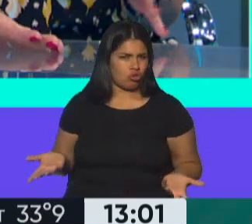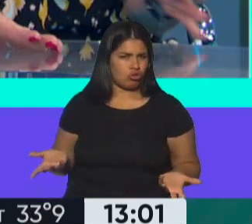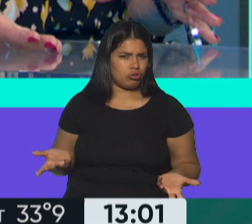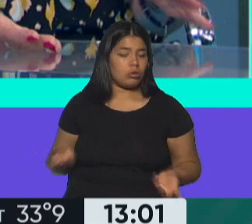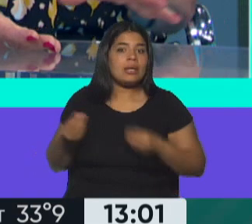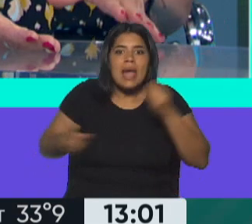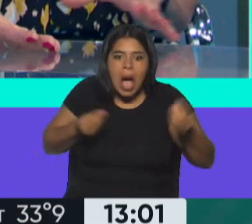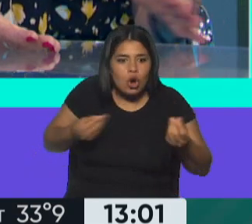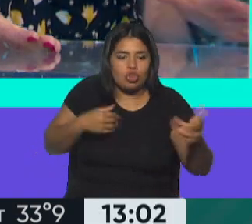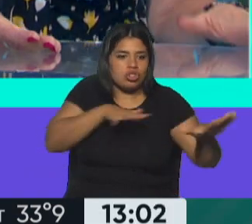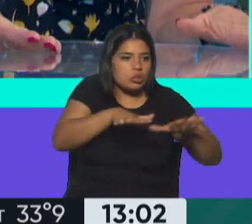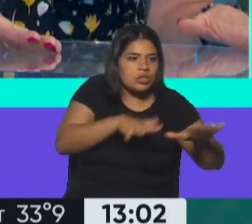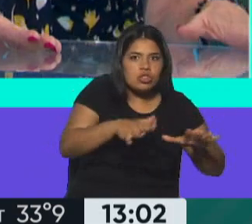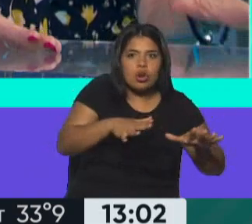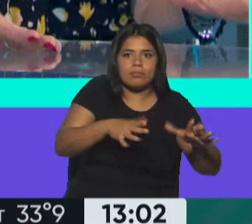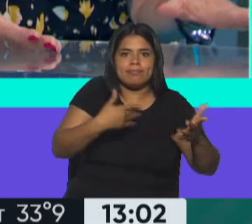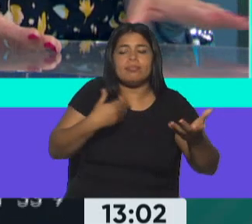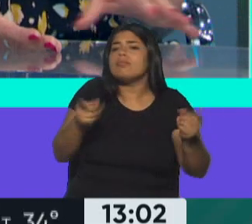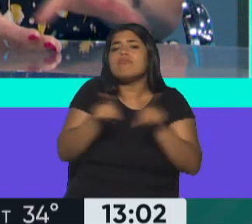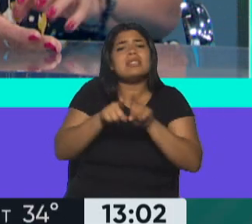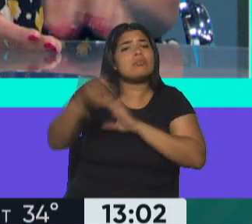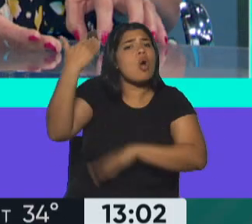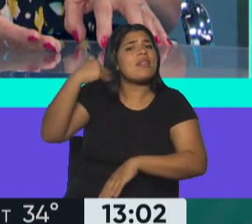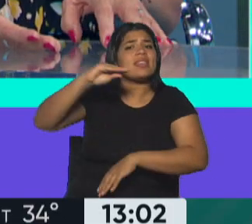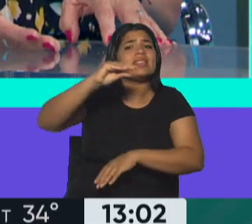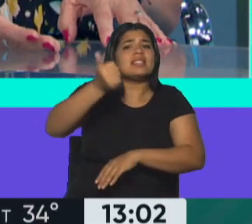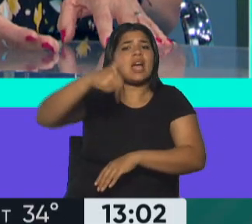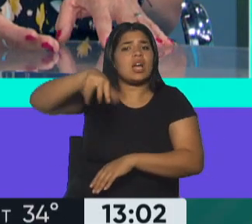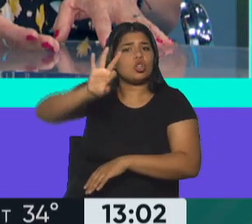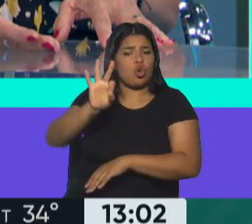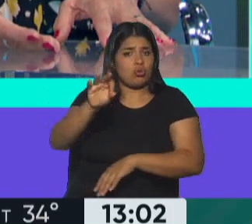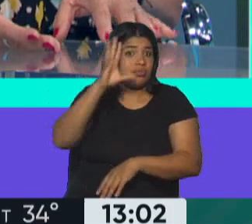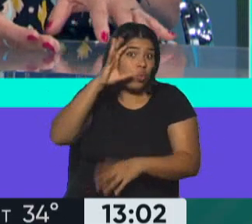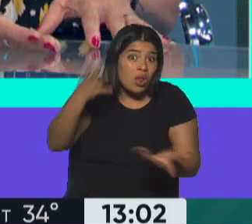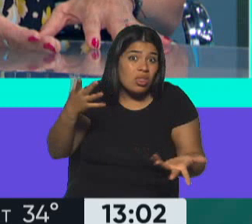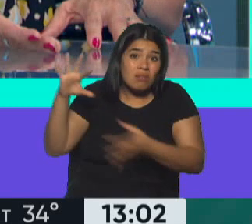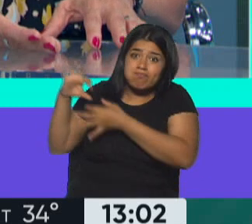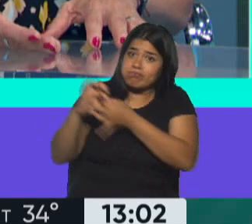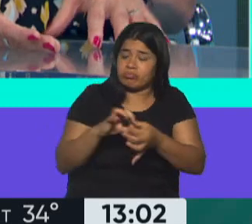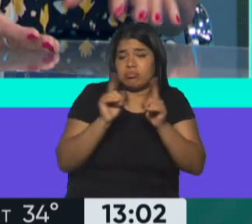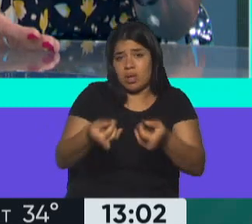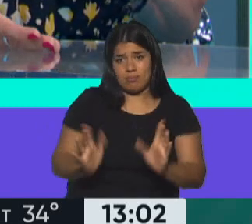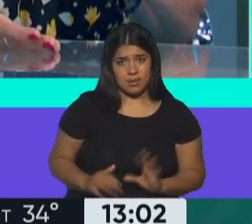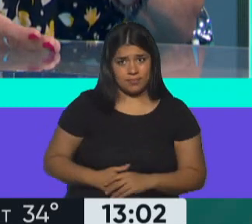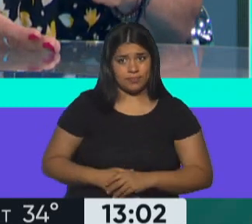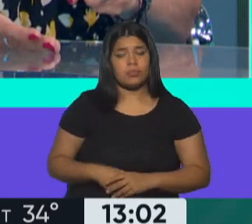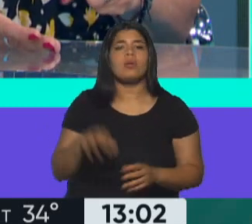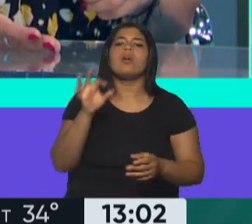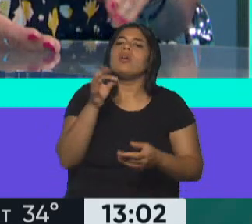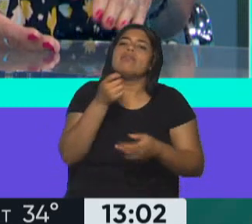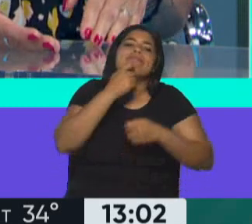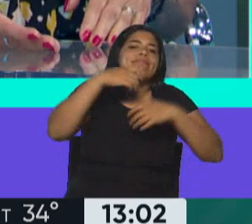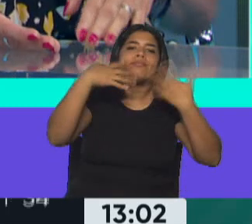bueno qué hacemos vamos a echar nos recuerdan uno lo asocia no es cierto entonces o levanta el teléfono